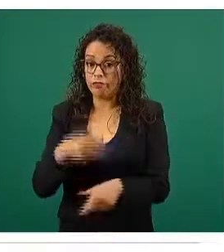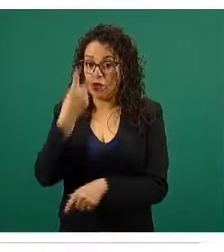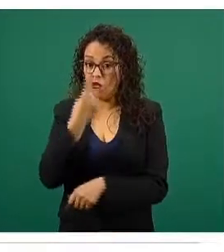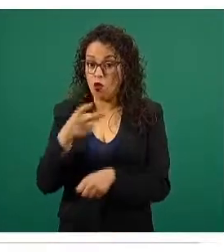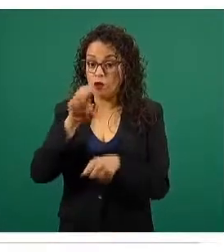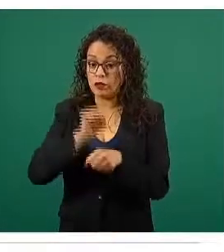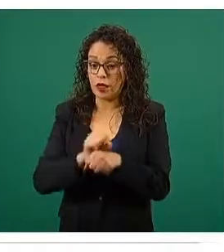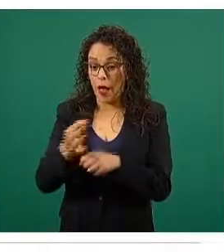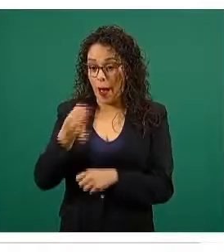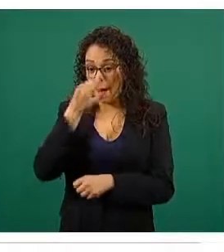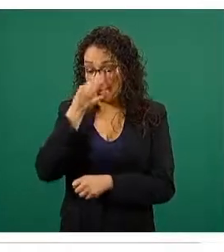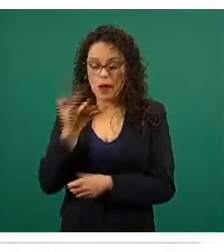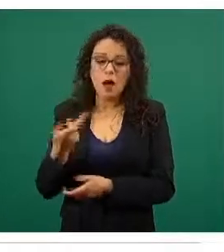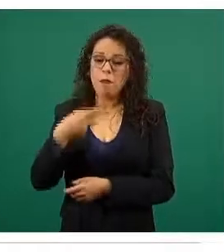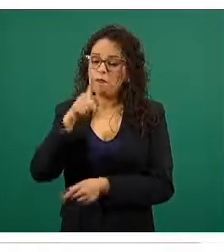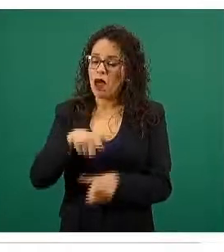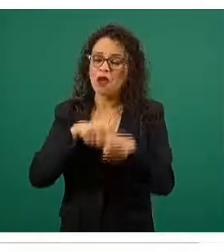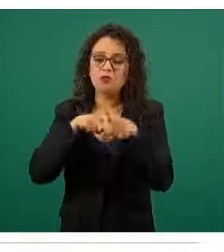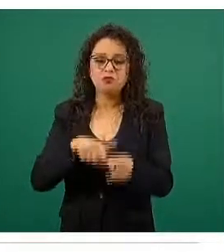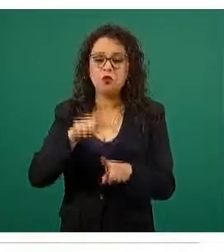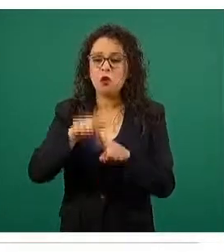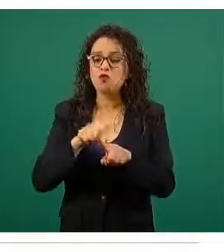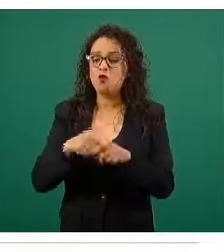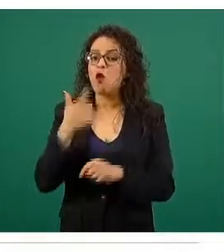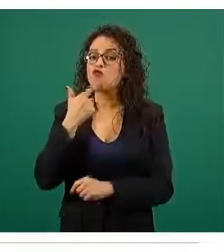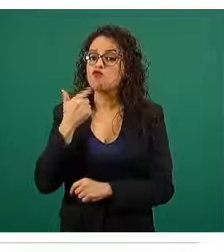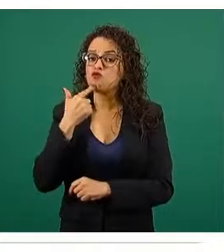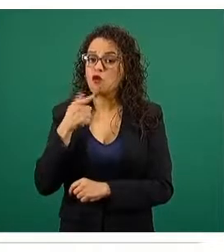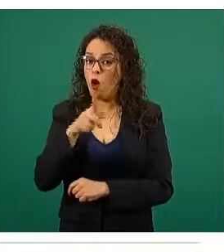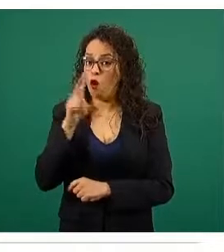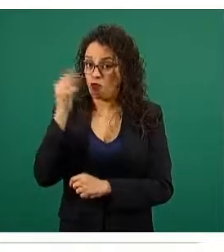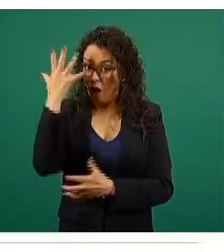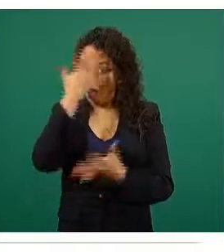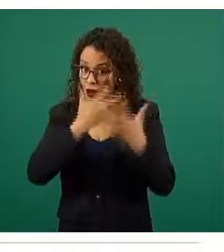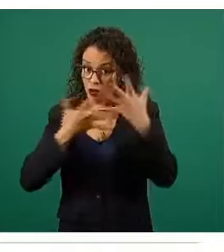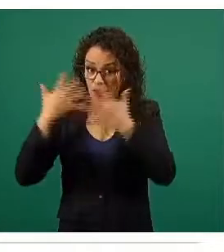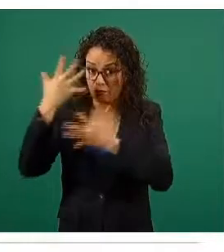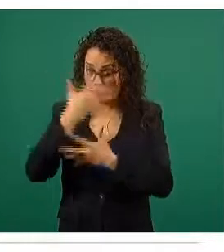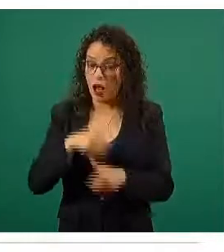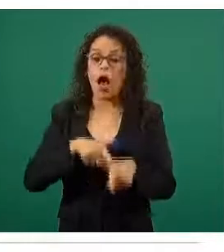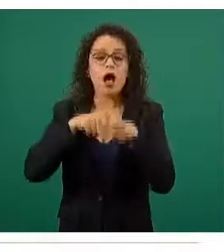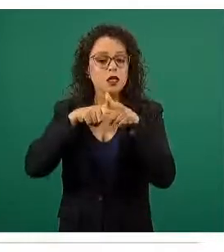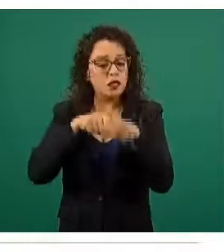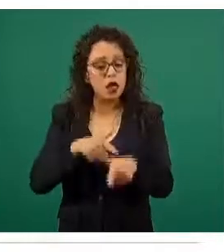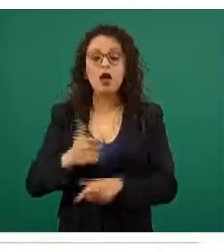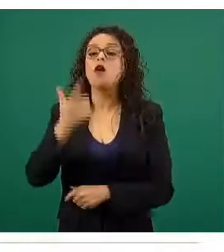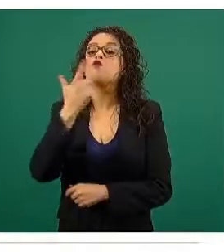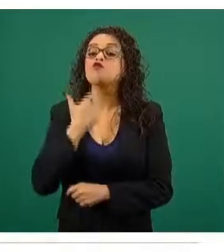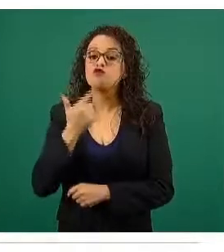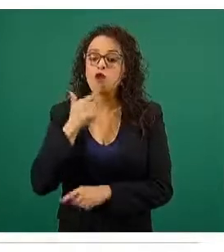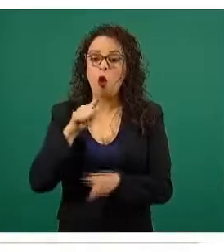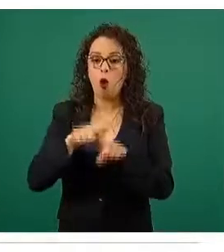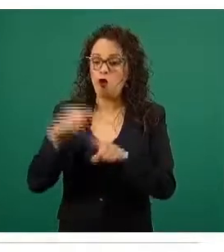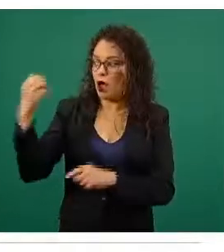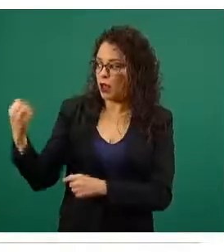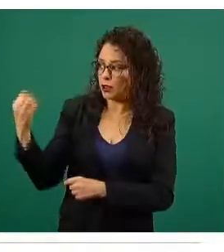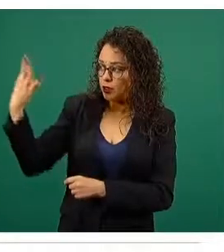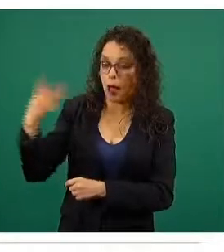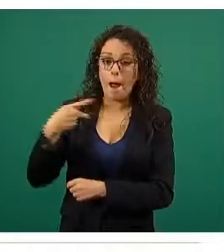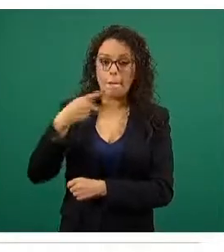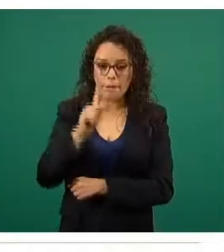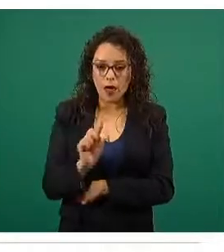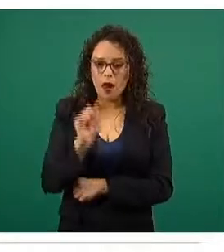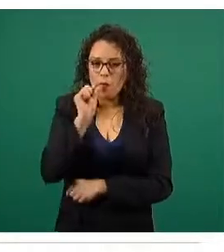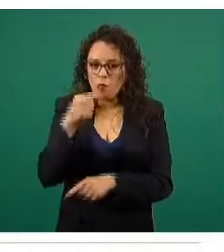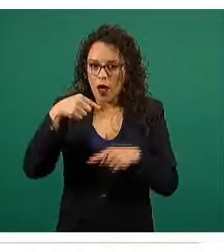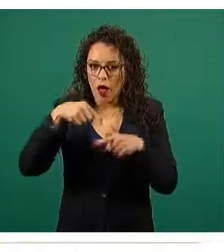semáforo rojo, no hay que confundirnos con ello, sigue en semáforo rojo, pero ya tiene al momento una trayectoria de descenso.